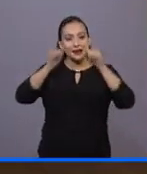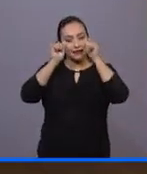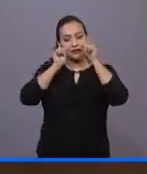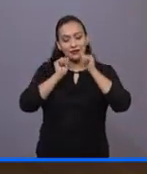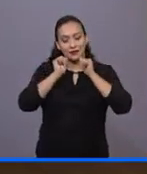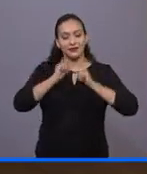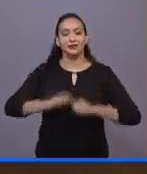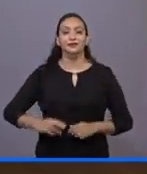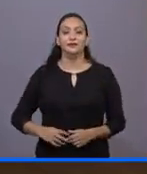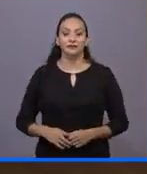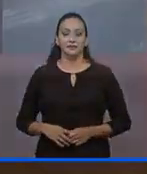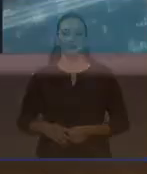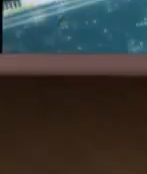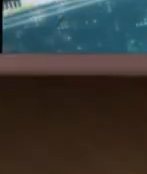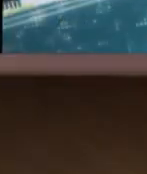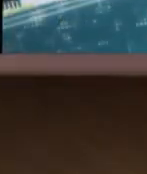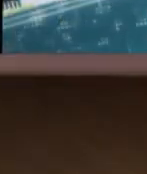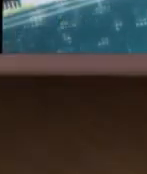total.